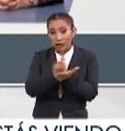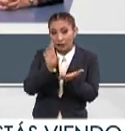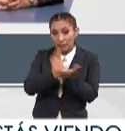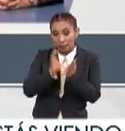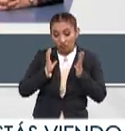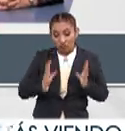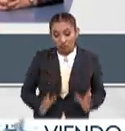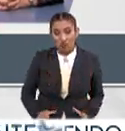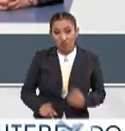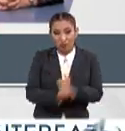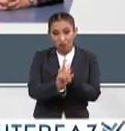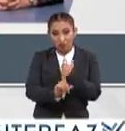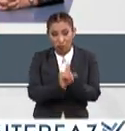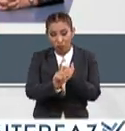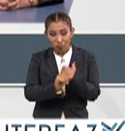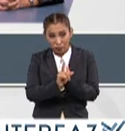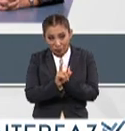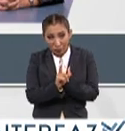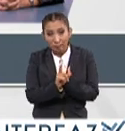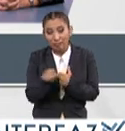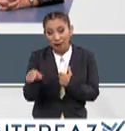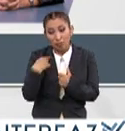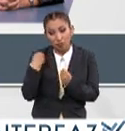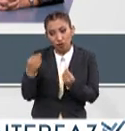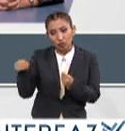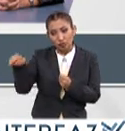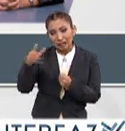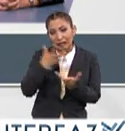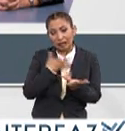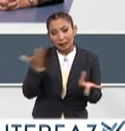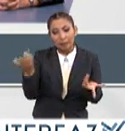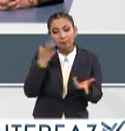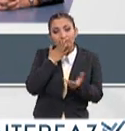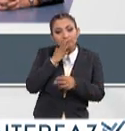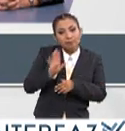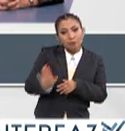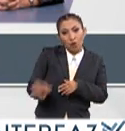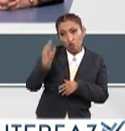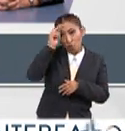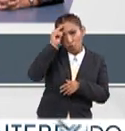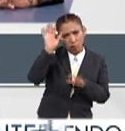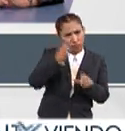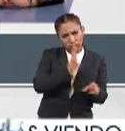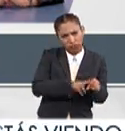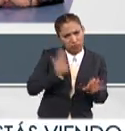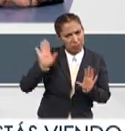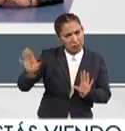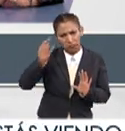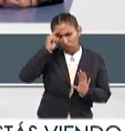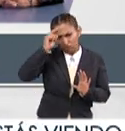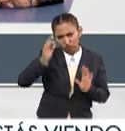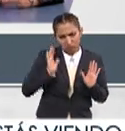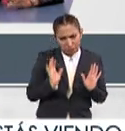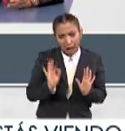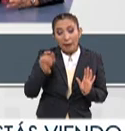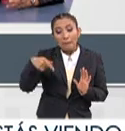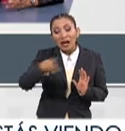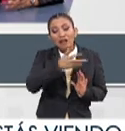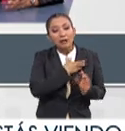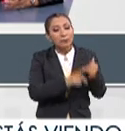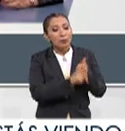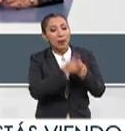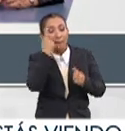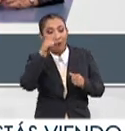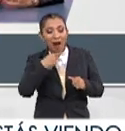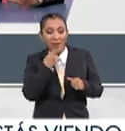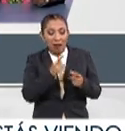discapacidad motora, por ejemplo, que muchos de ellos tienen conservada su intelecto tan normal, pero tienen